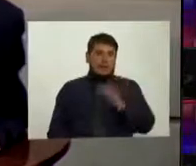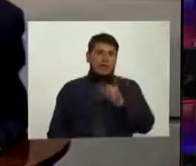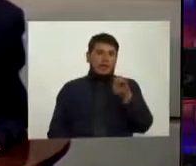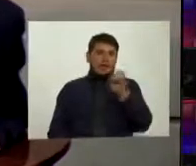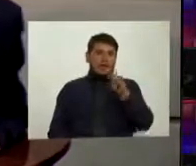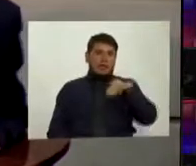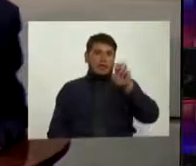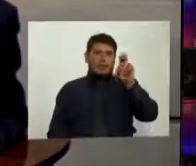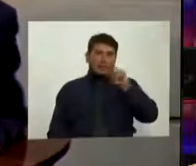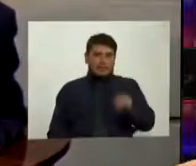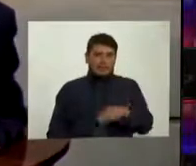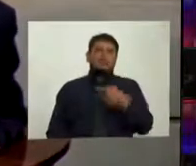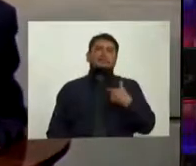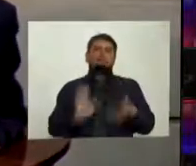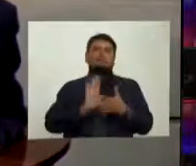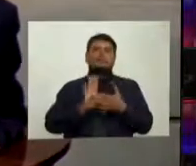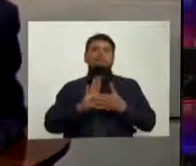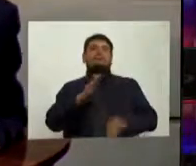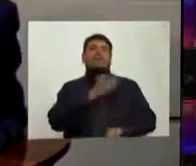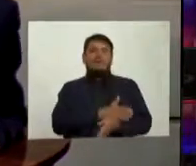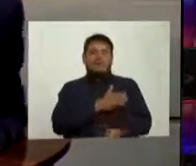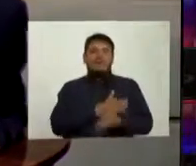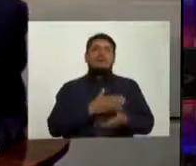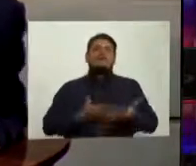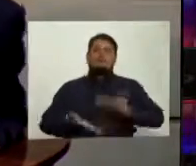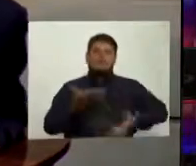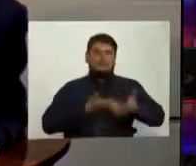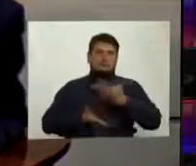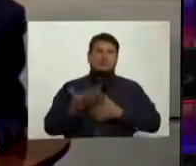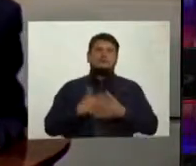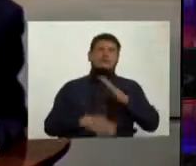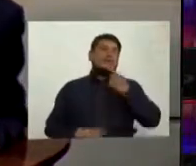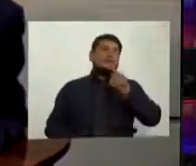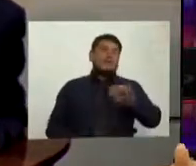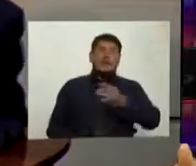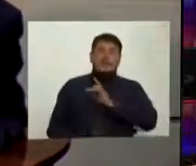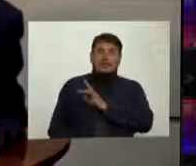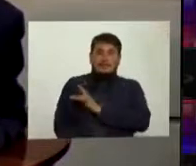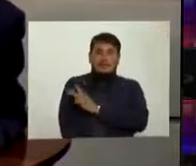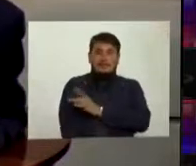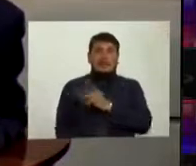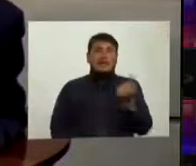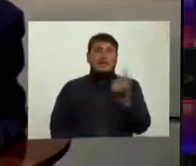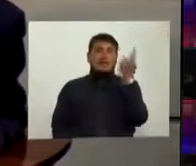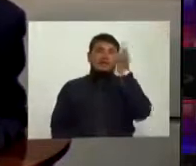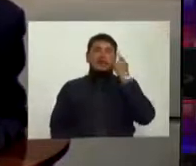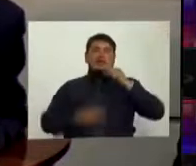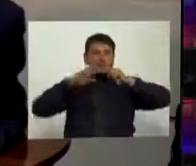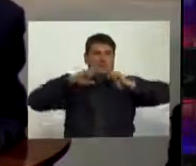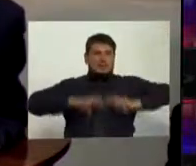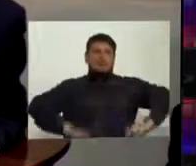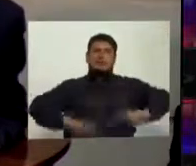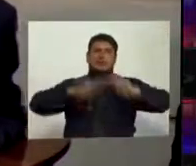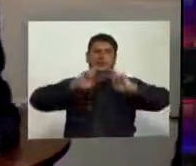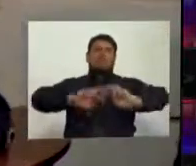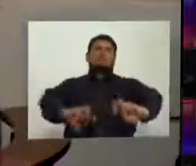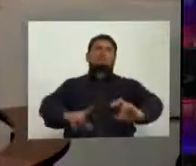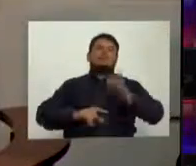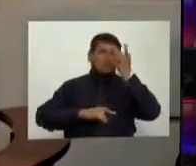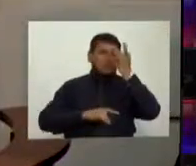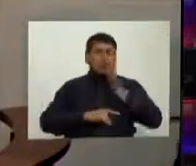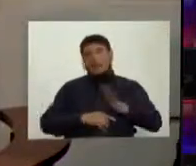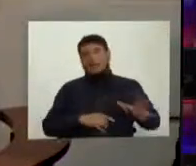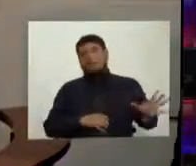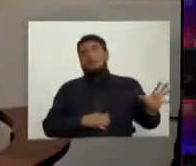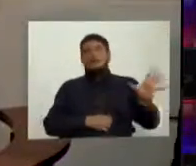que rebosó la copa para que el ministro de Defensa, Guillermo Botero, presentara su carta de renuncia. Tras conocerse la